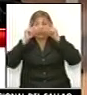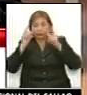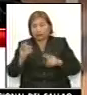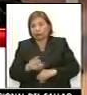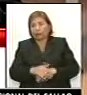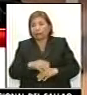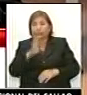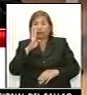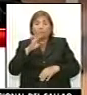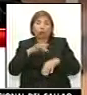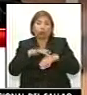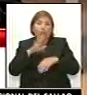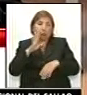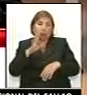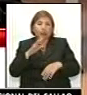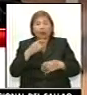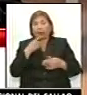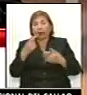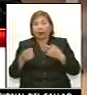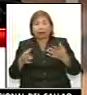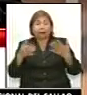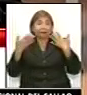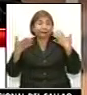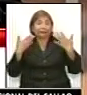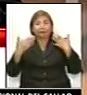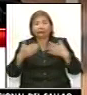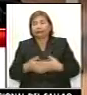a las 4 de la mañana, claro, él estaba fresquito,